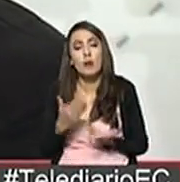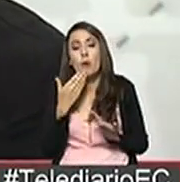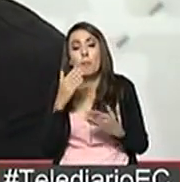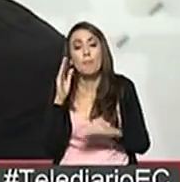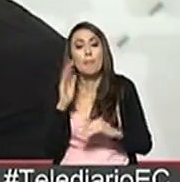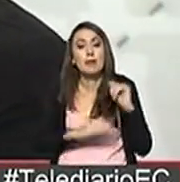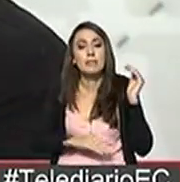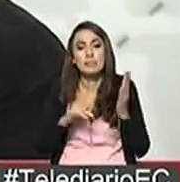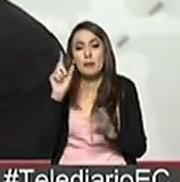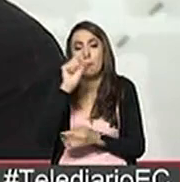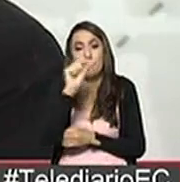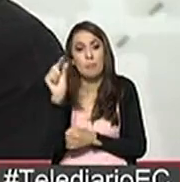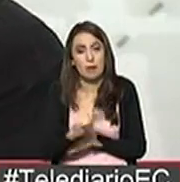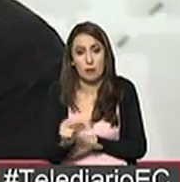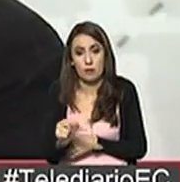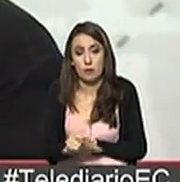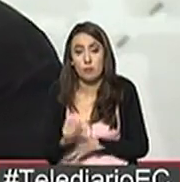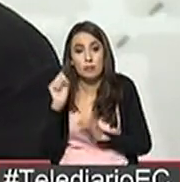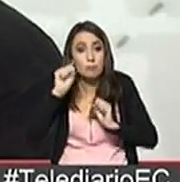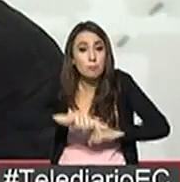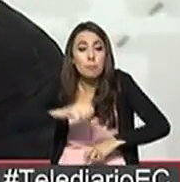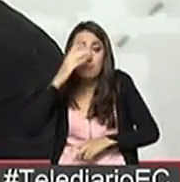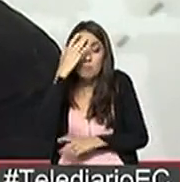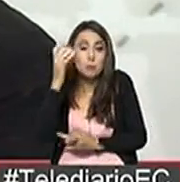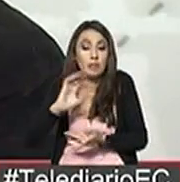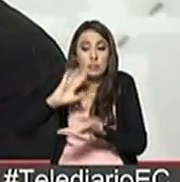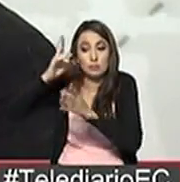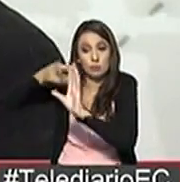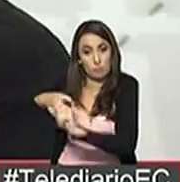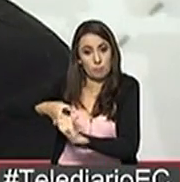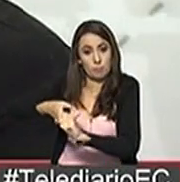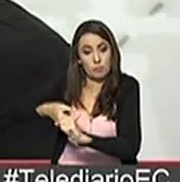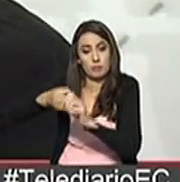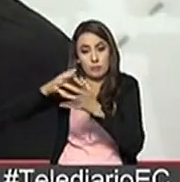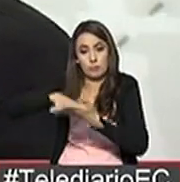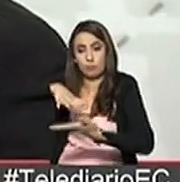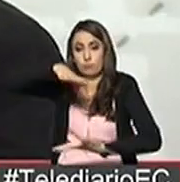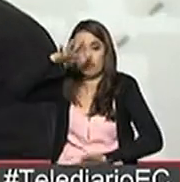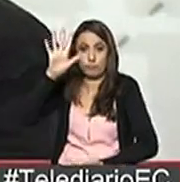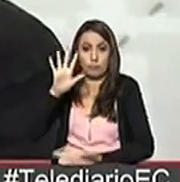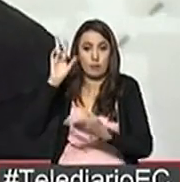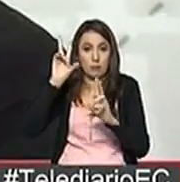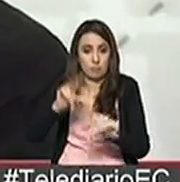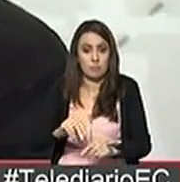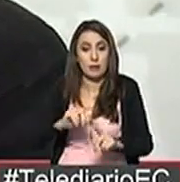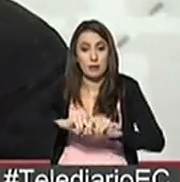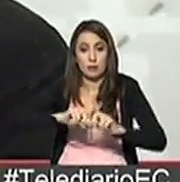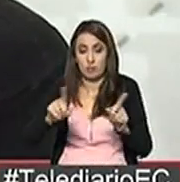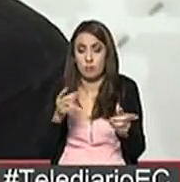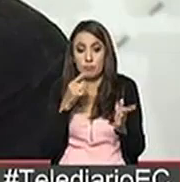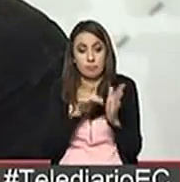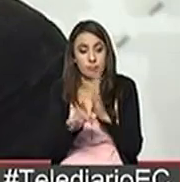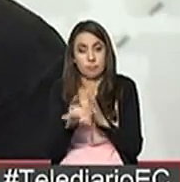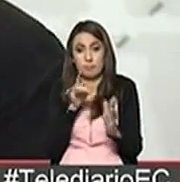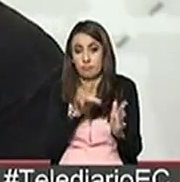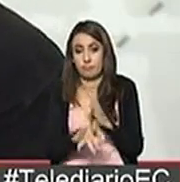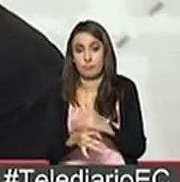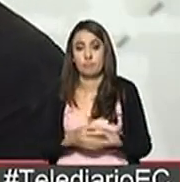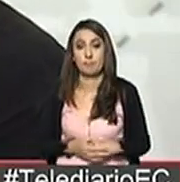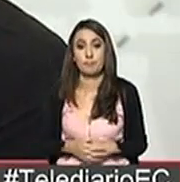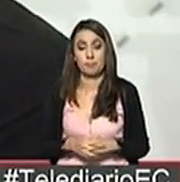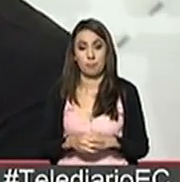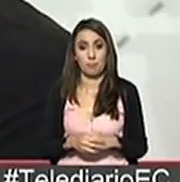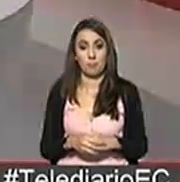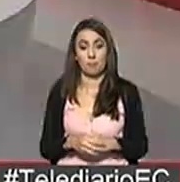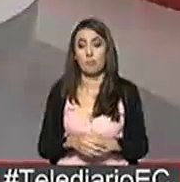más bajo de nivel industrial. ¿Por qué? Porque su participación en el mercado no es tan grande aquí, pero sus costos son enanos. Sí,